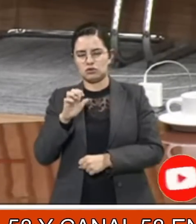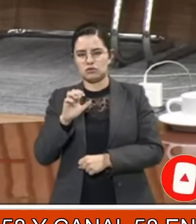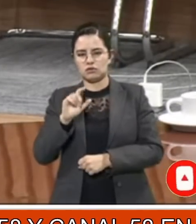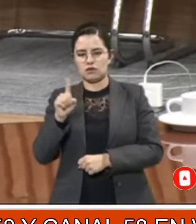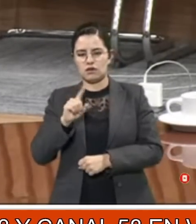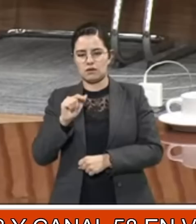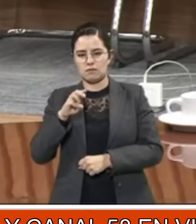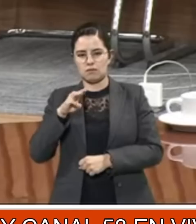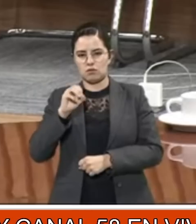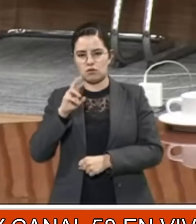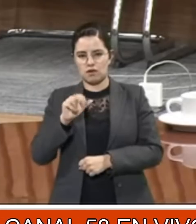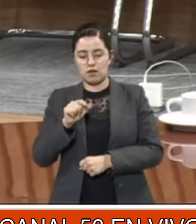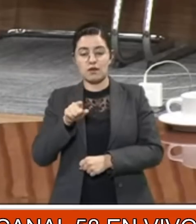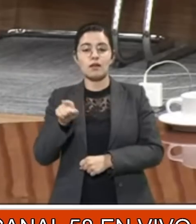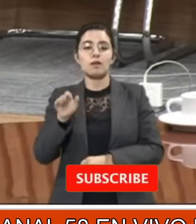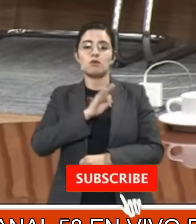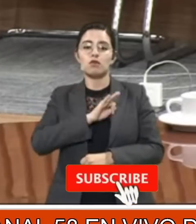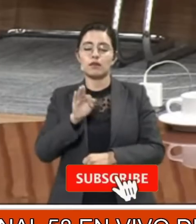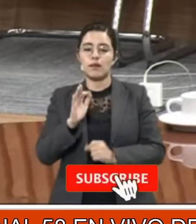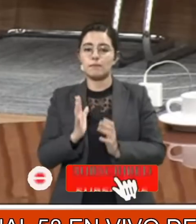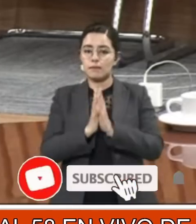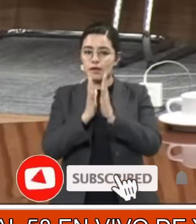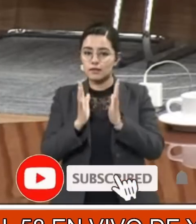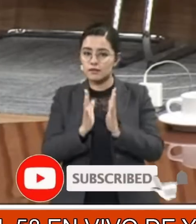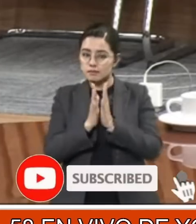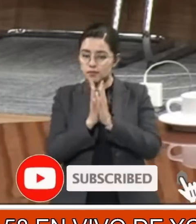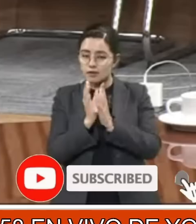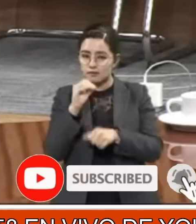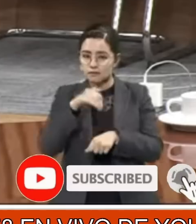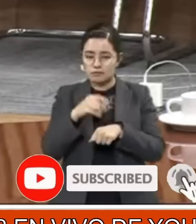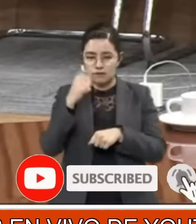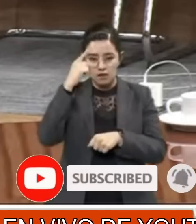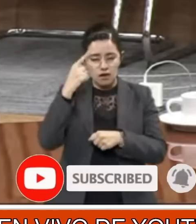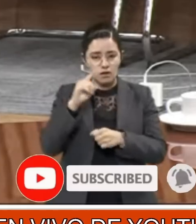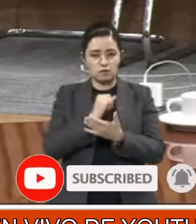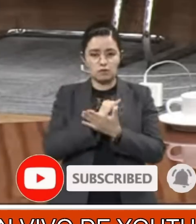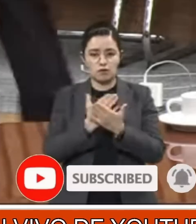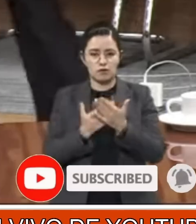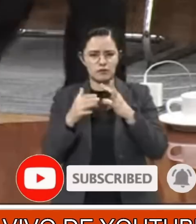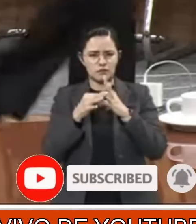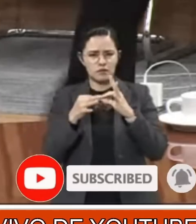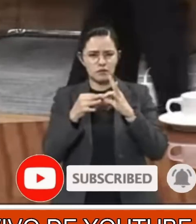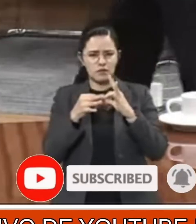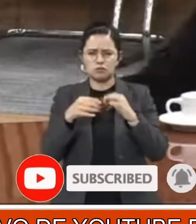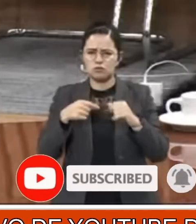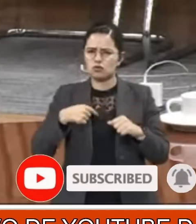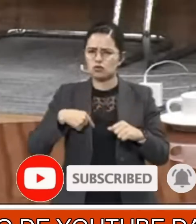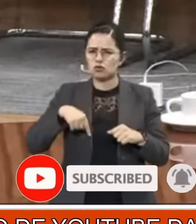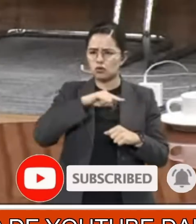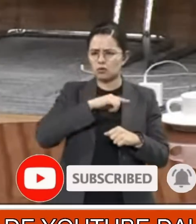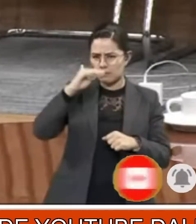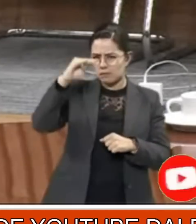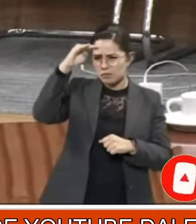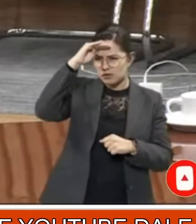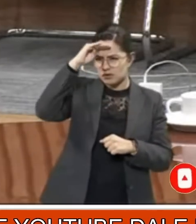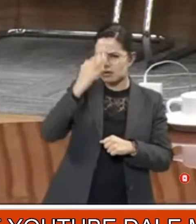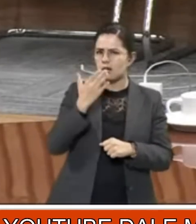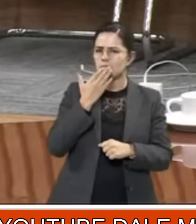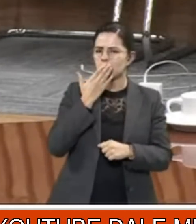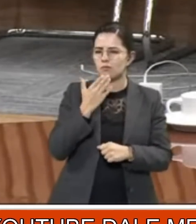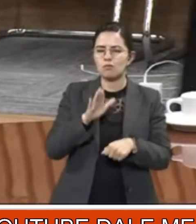Muchísimas gracias, consejero presidente. Muy buenas tardes a todas, a todos de nueva cuenta. En primer lugar, hacer un extrañamiento porque para